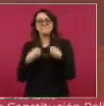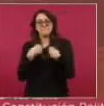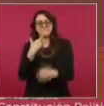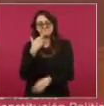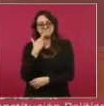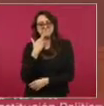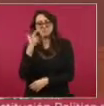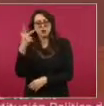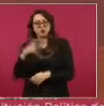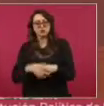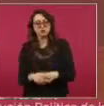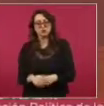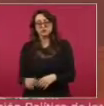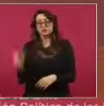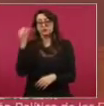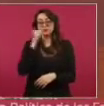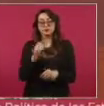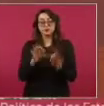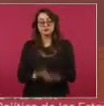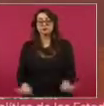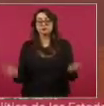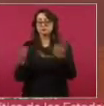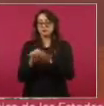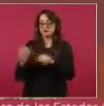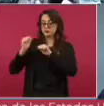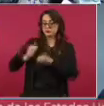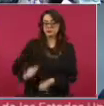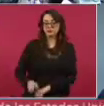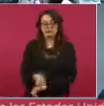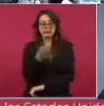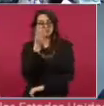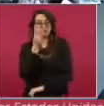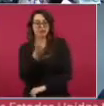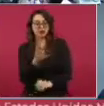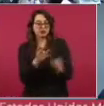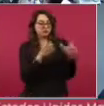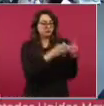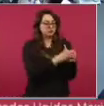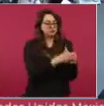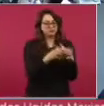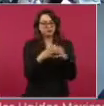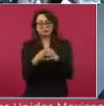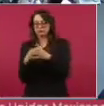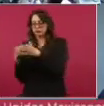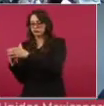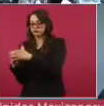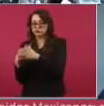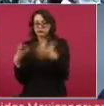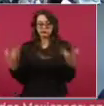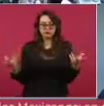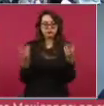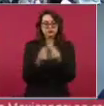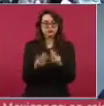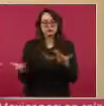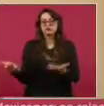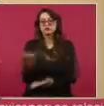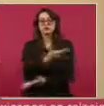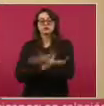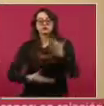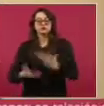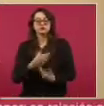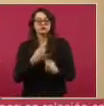ha sido fundamental. Un tripartismo no solo de discurso, sino de participación responsable en la vida